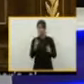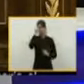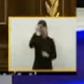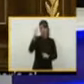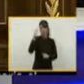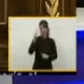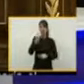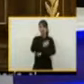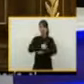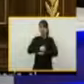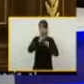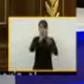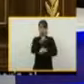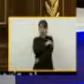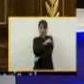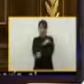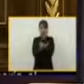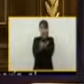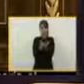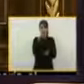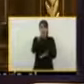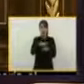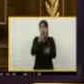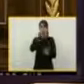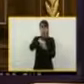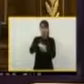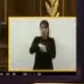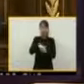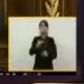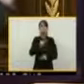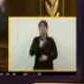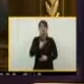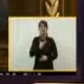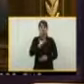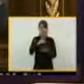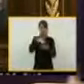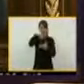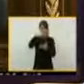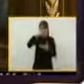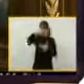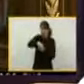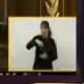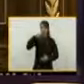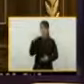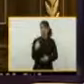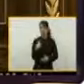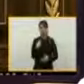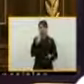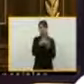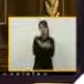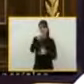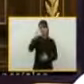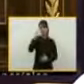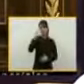Sánchez Llibre, si escoita o PNV, si escoita a Homs, si escoita a Izquierda Unida, a Compromís,